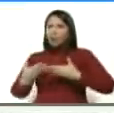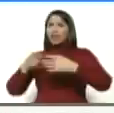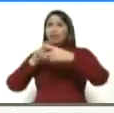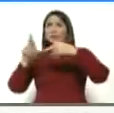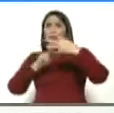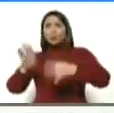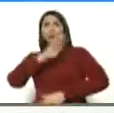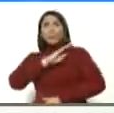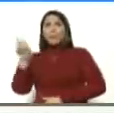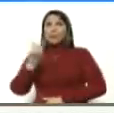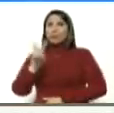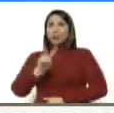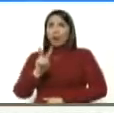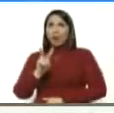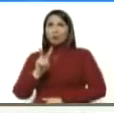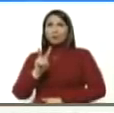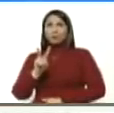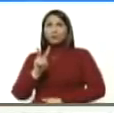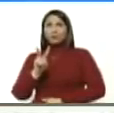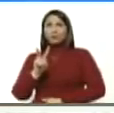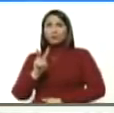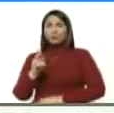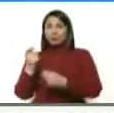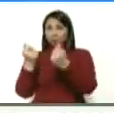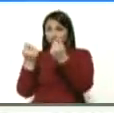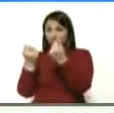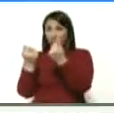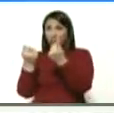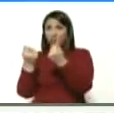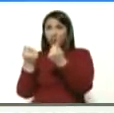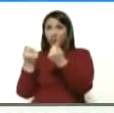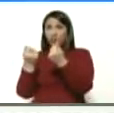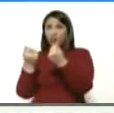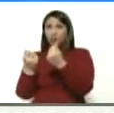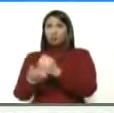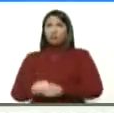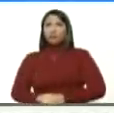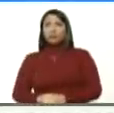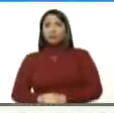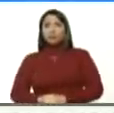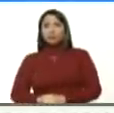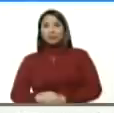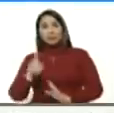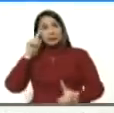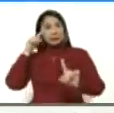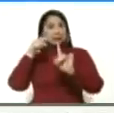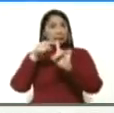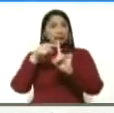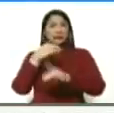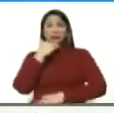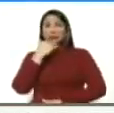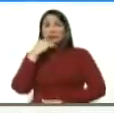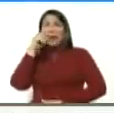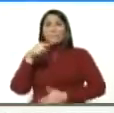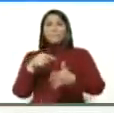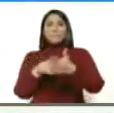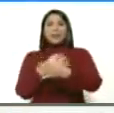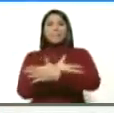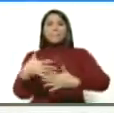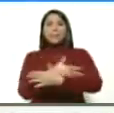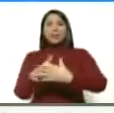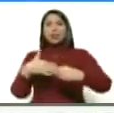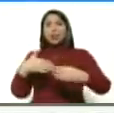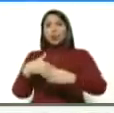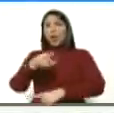en expresión monetaria y que alcanza alrededor de los 1.000 millones de dólares,